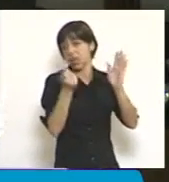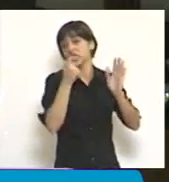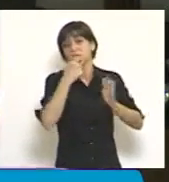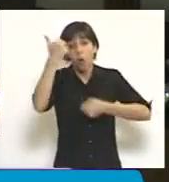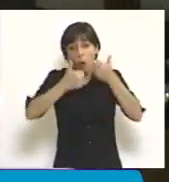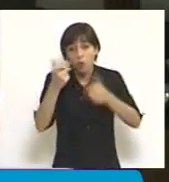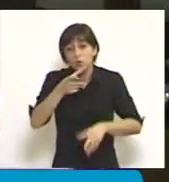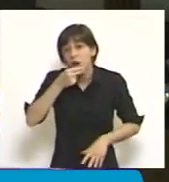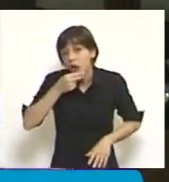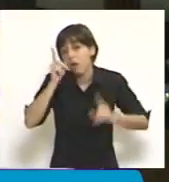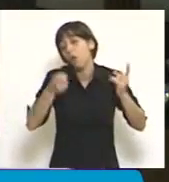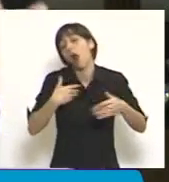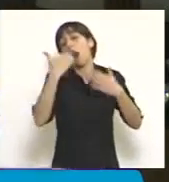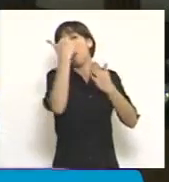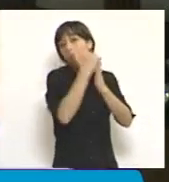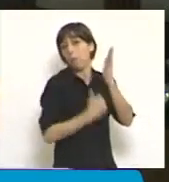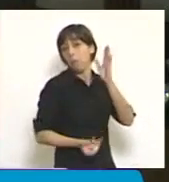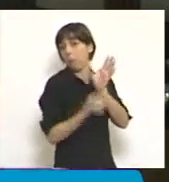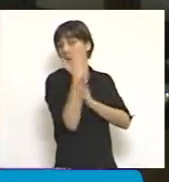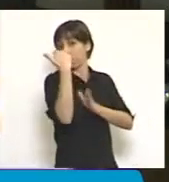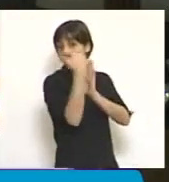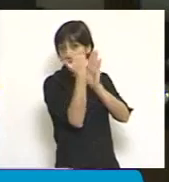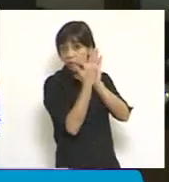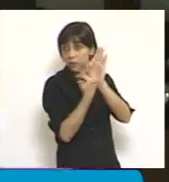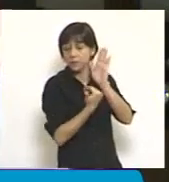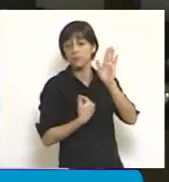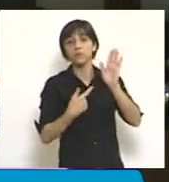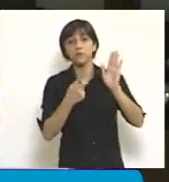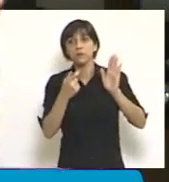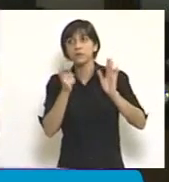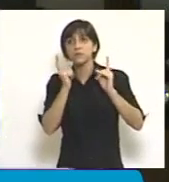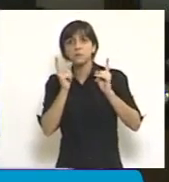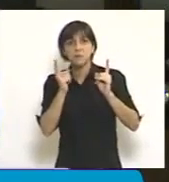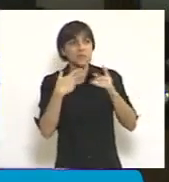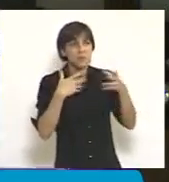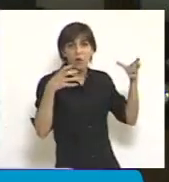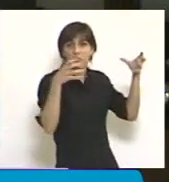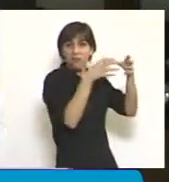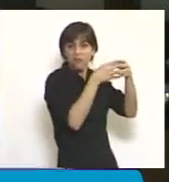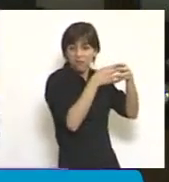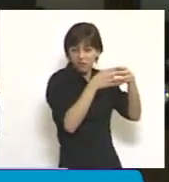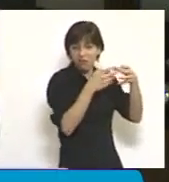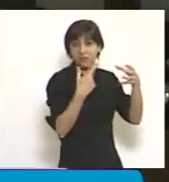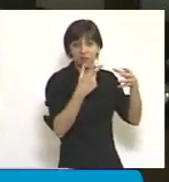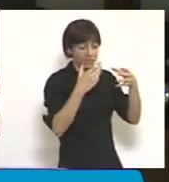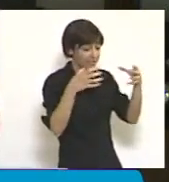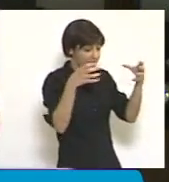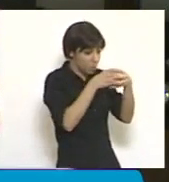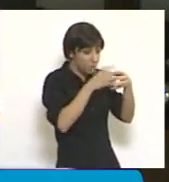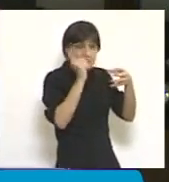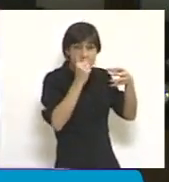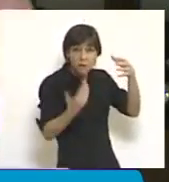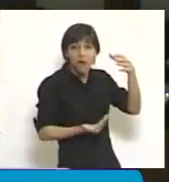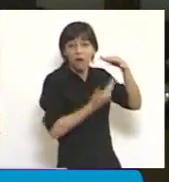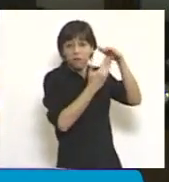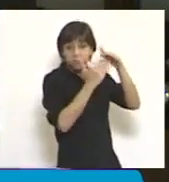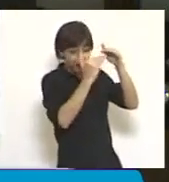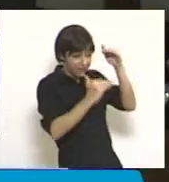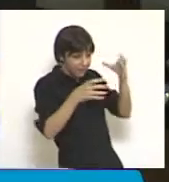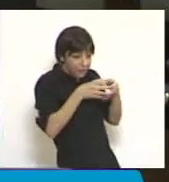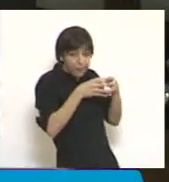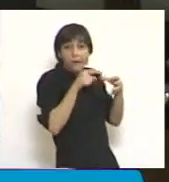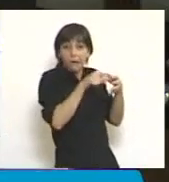excepcionales en los que no hubiere conjueces disponibles de esa lista, que igualmente sería confeccionada